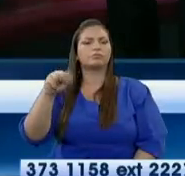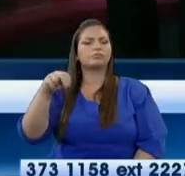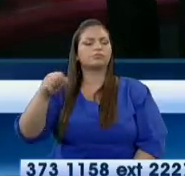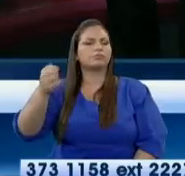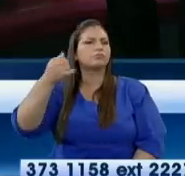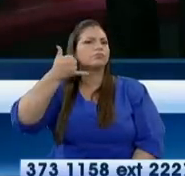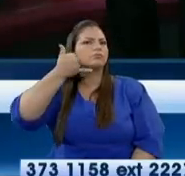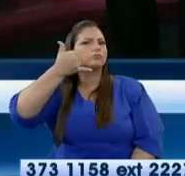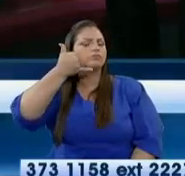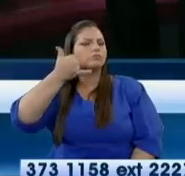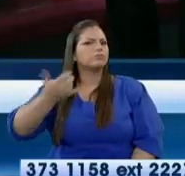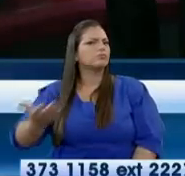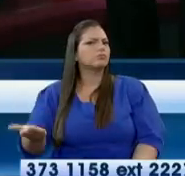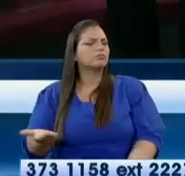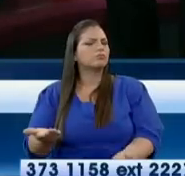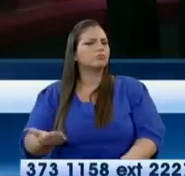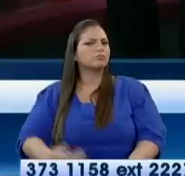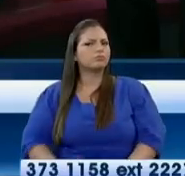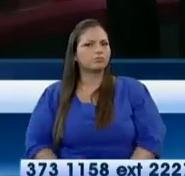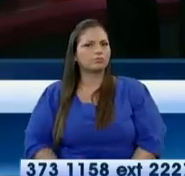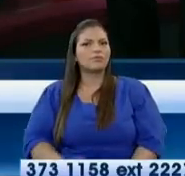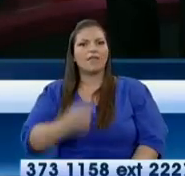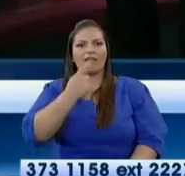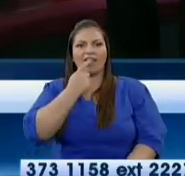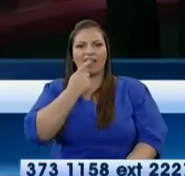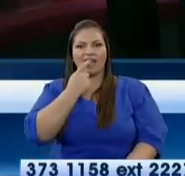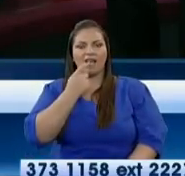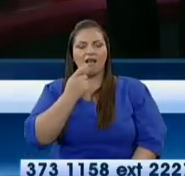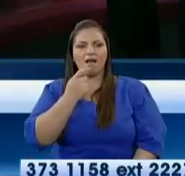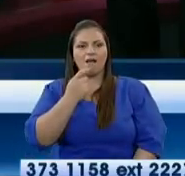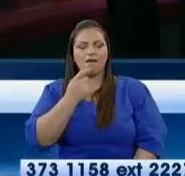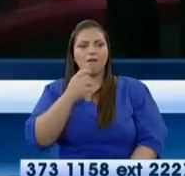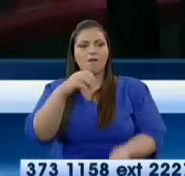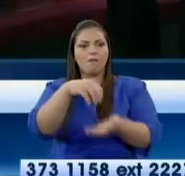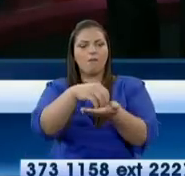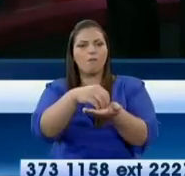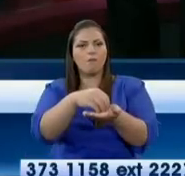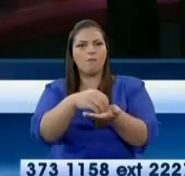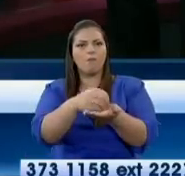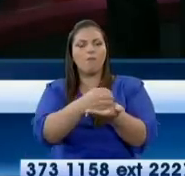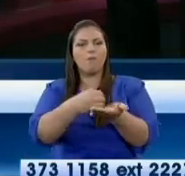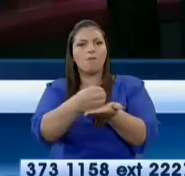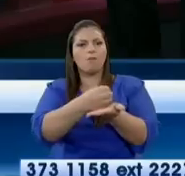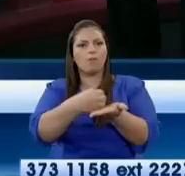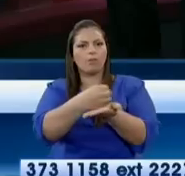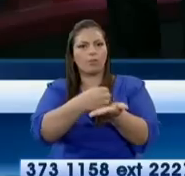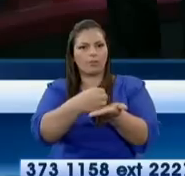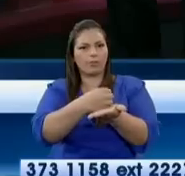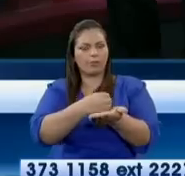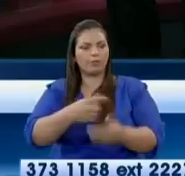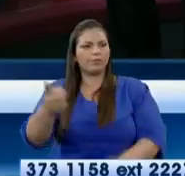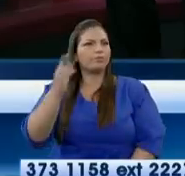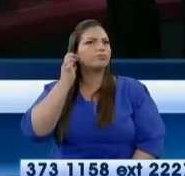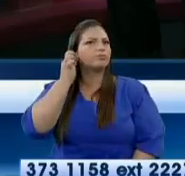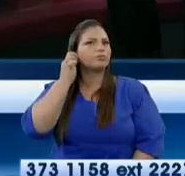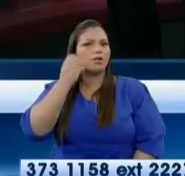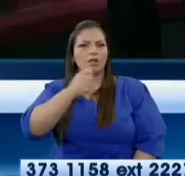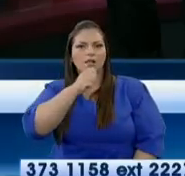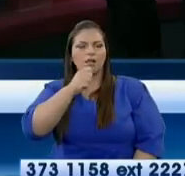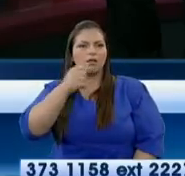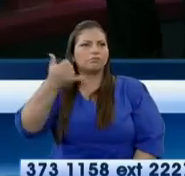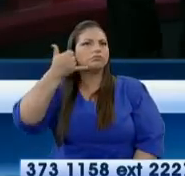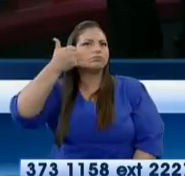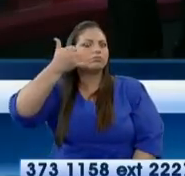telefónica desde la provincia del Oro. Desde Loja. No, en la provincia del Oro, Jorge. Sí, tenemos el contacto con ella